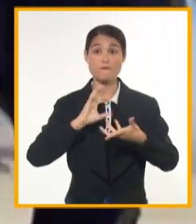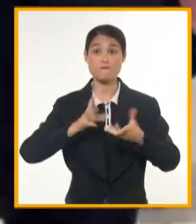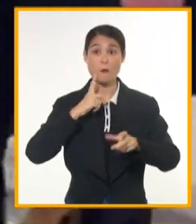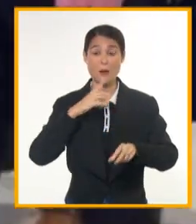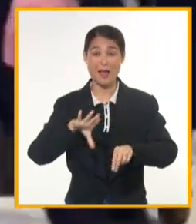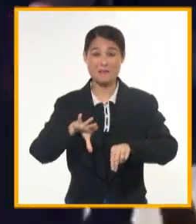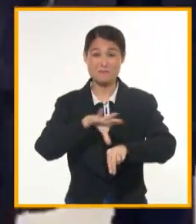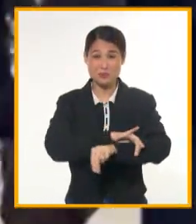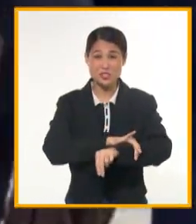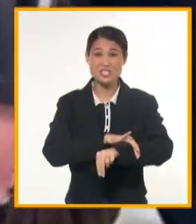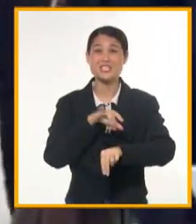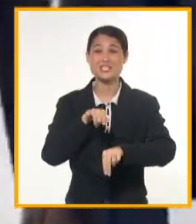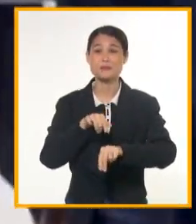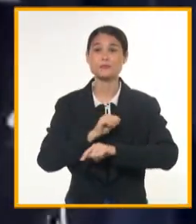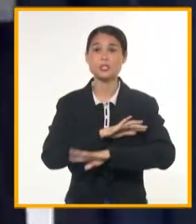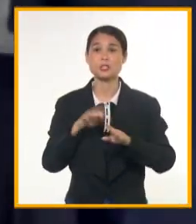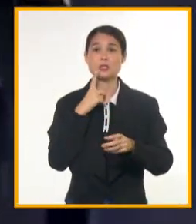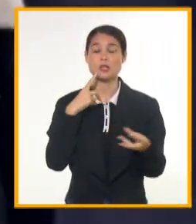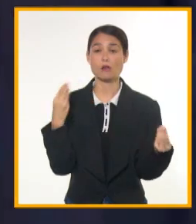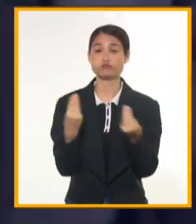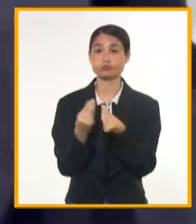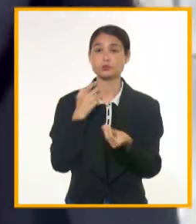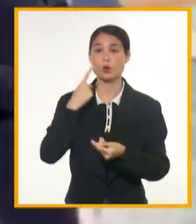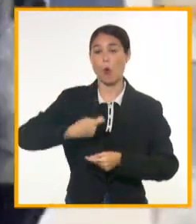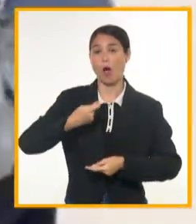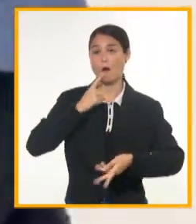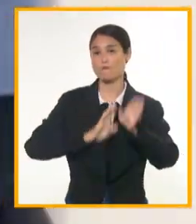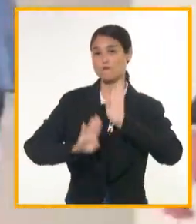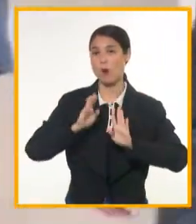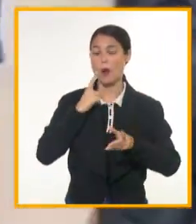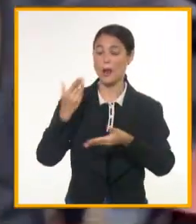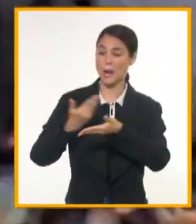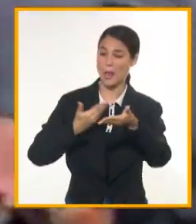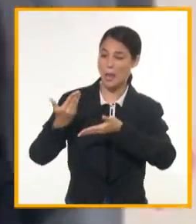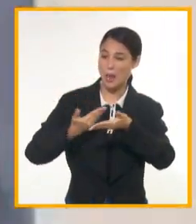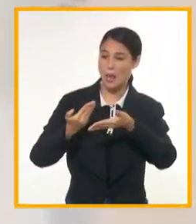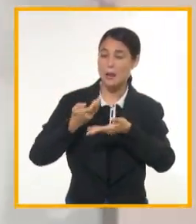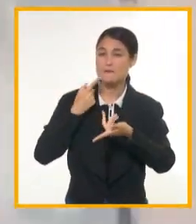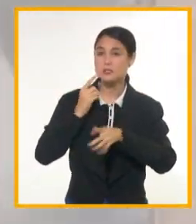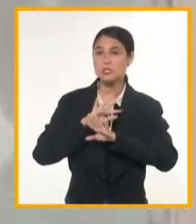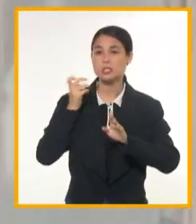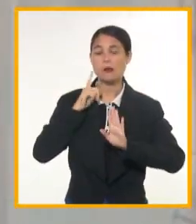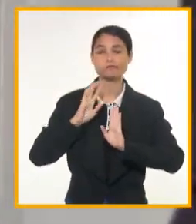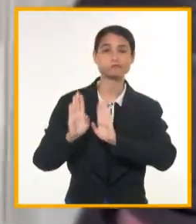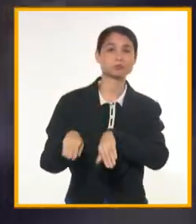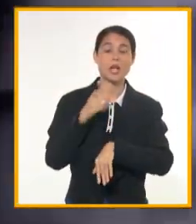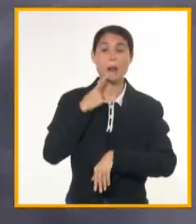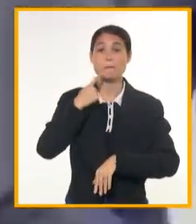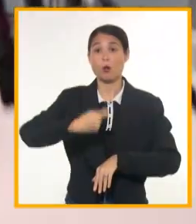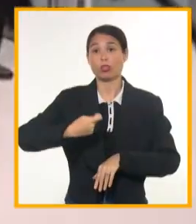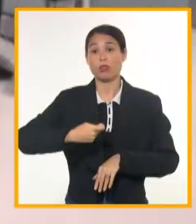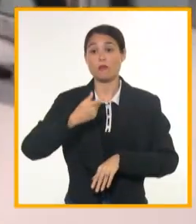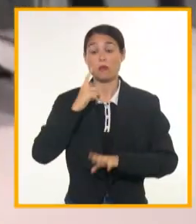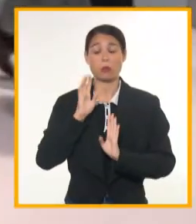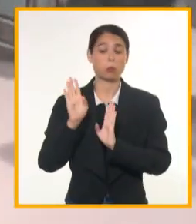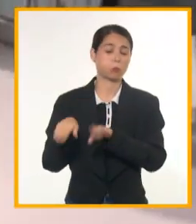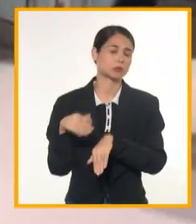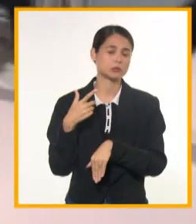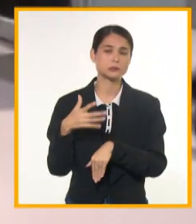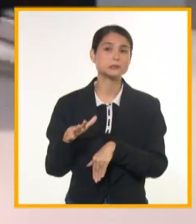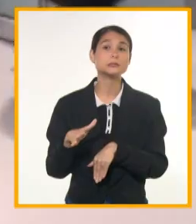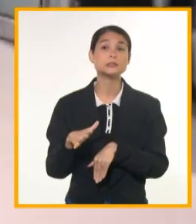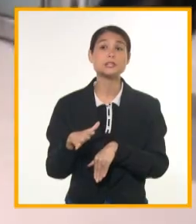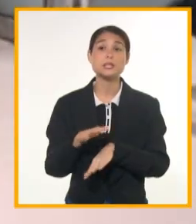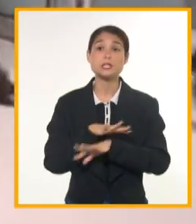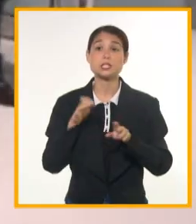brevemente con su abogado, la líder parlamentaria de Agrupación Nacional abandonó el tribunal sin esperar las penas. Según indicó